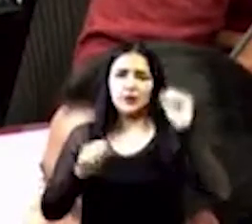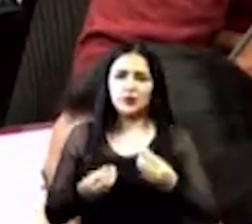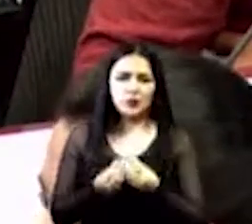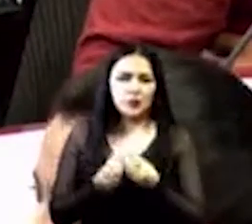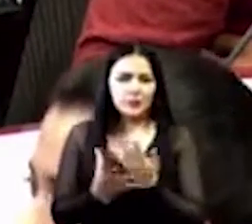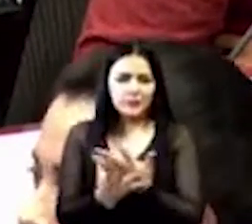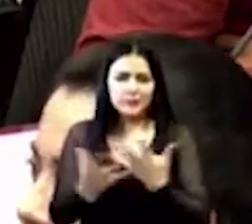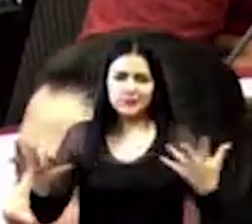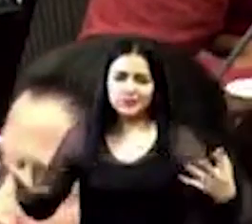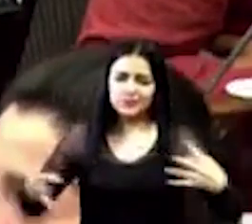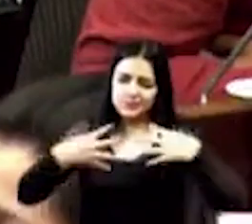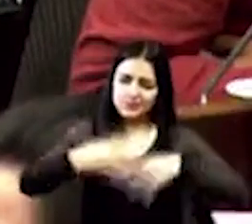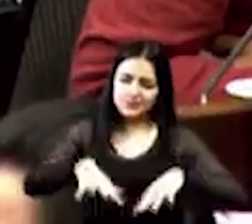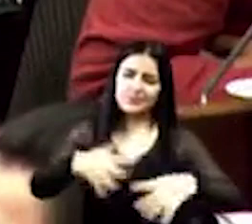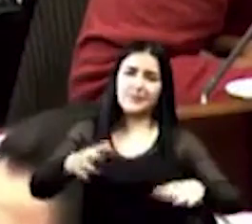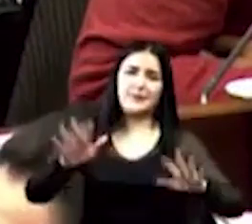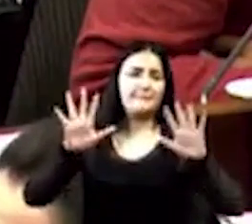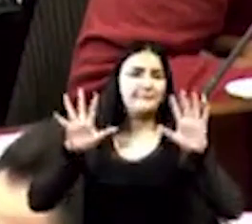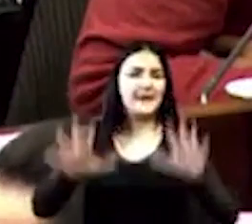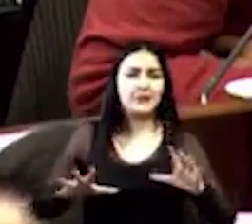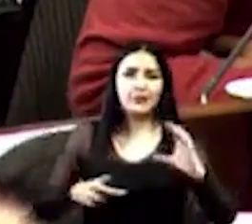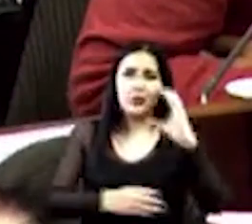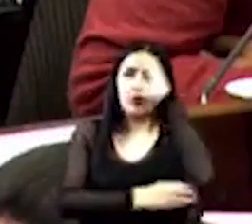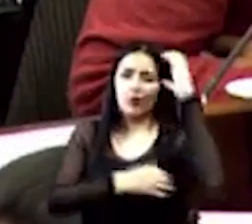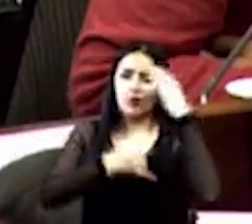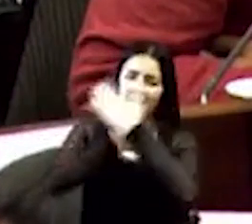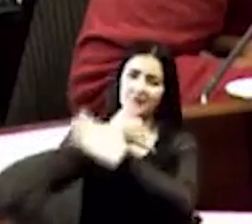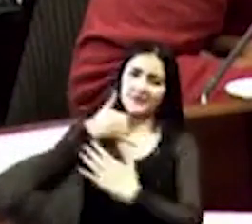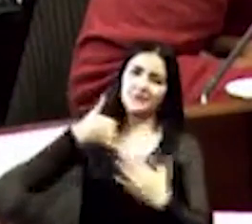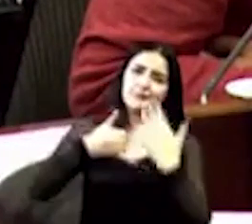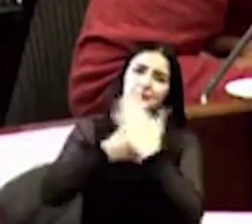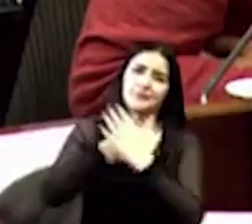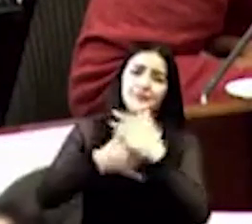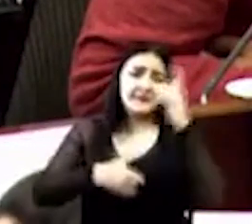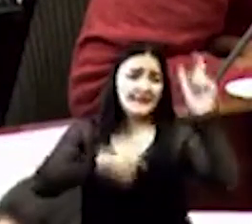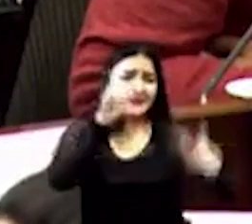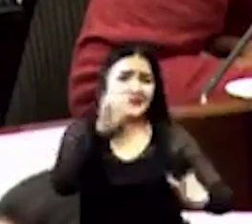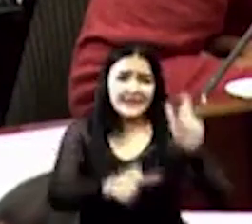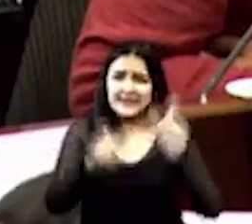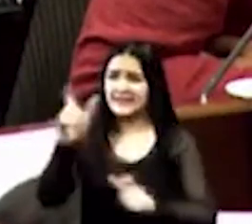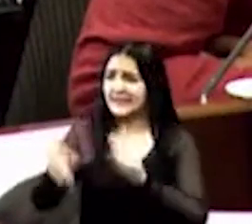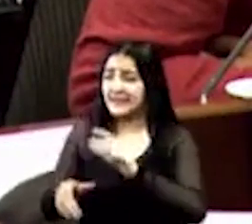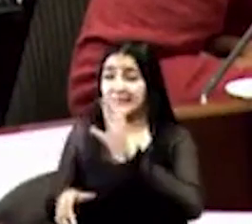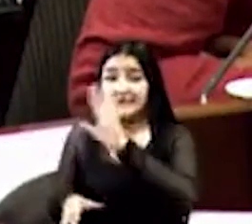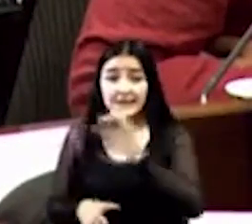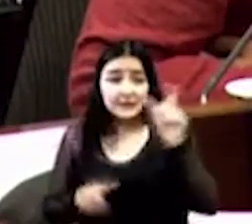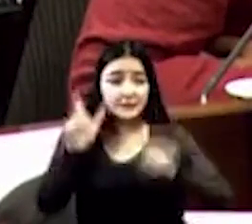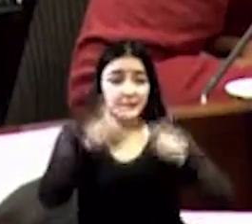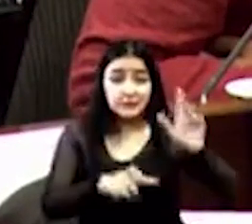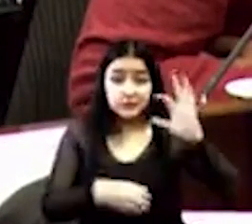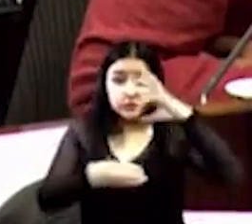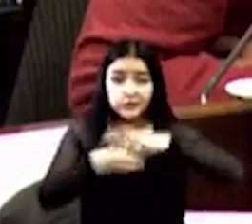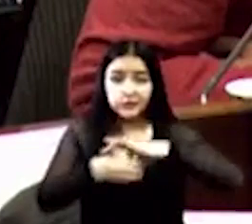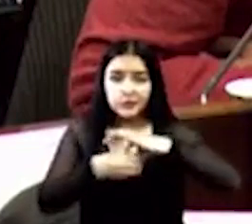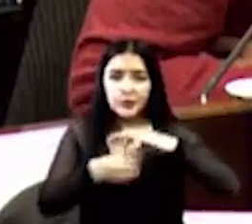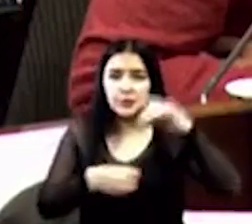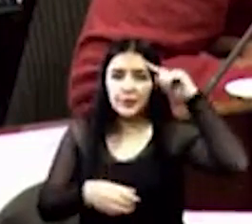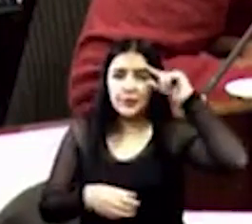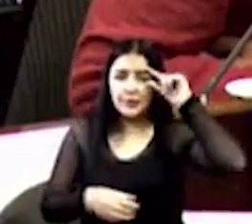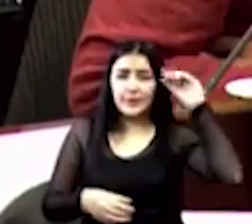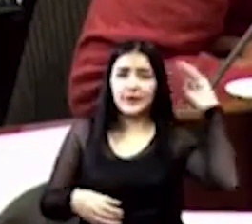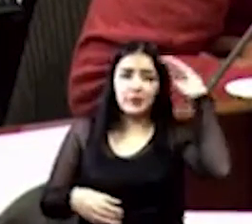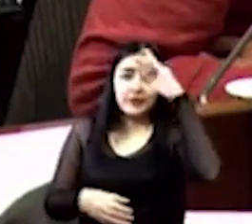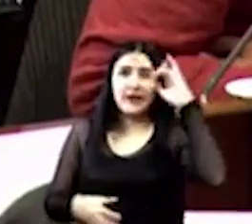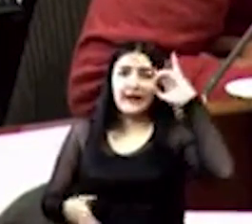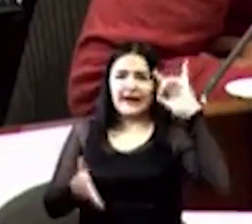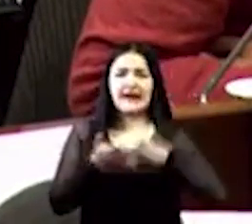de muchos paros en el país. La gente, y esta es gente que votó por Petro, gente que creyó